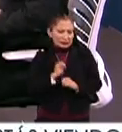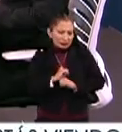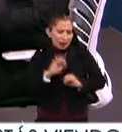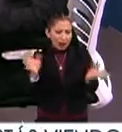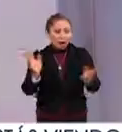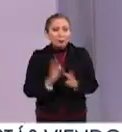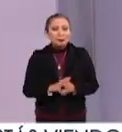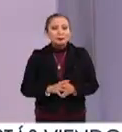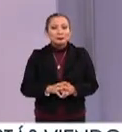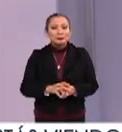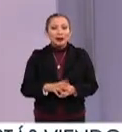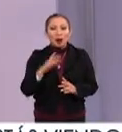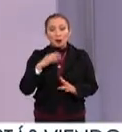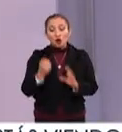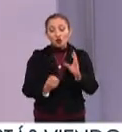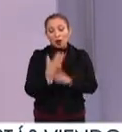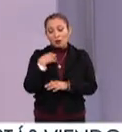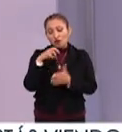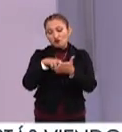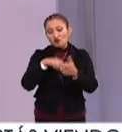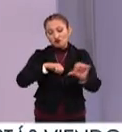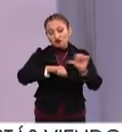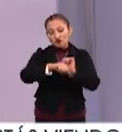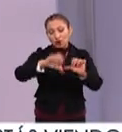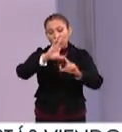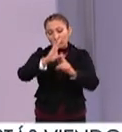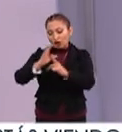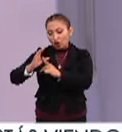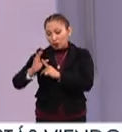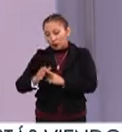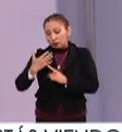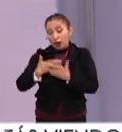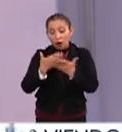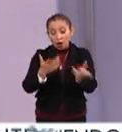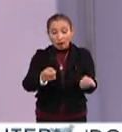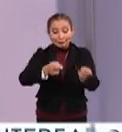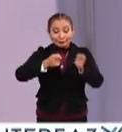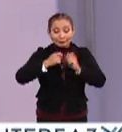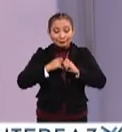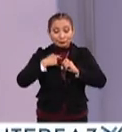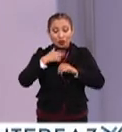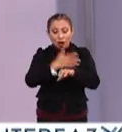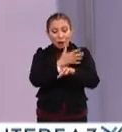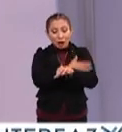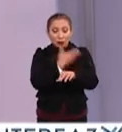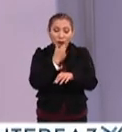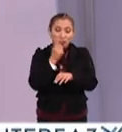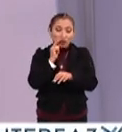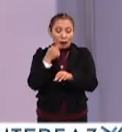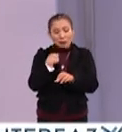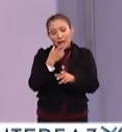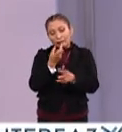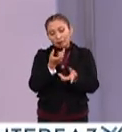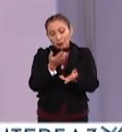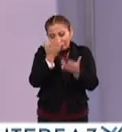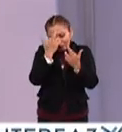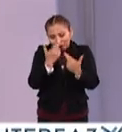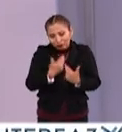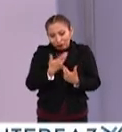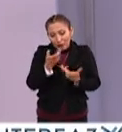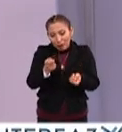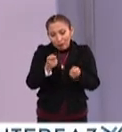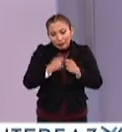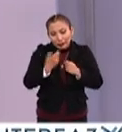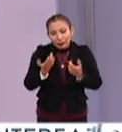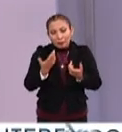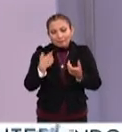como hubo renovación de integración de comisiones y pues en esta ocasión mis compañeras y compañeros me dieron este privilegio de honor